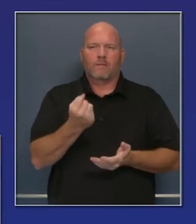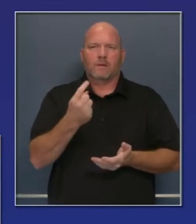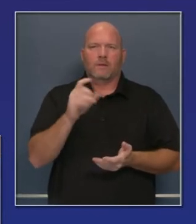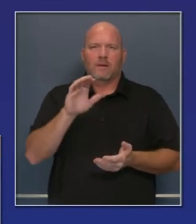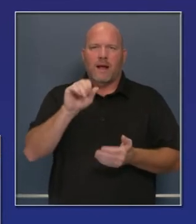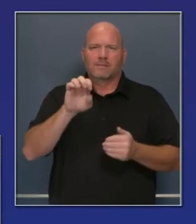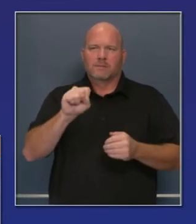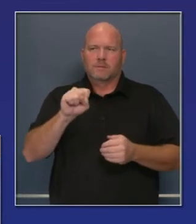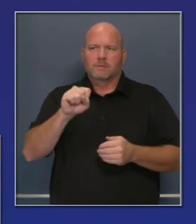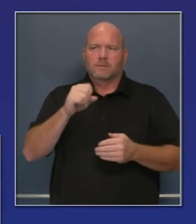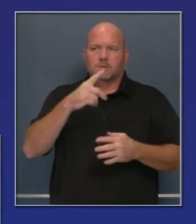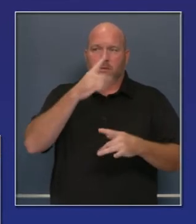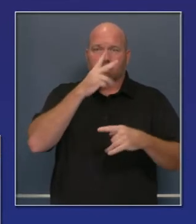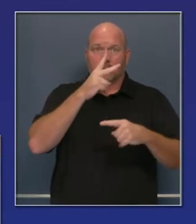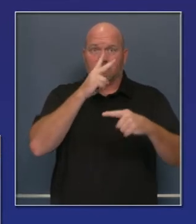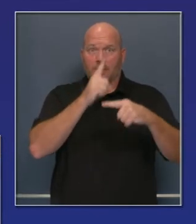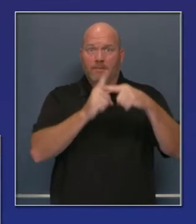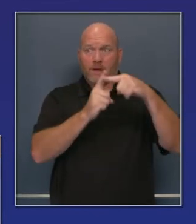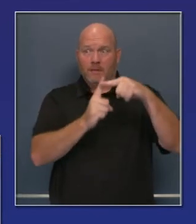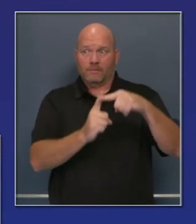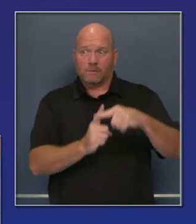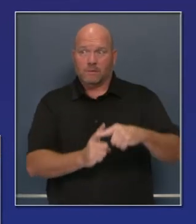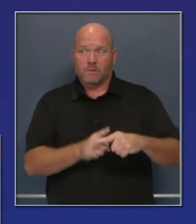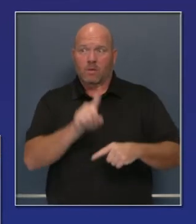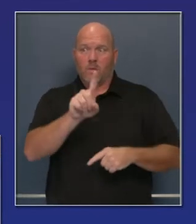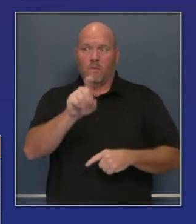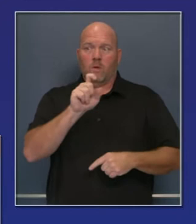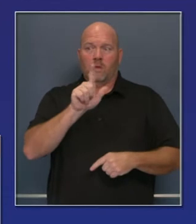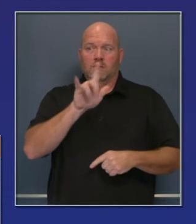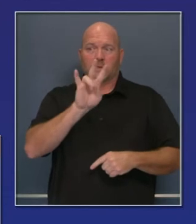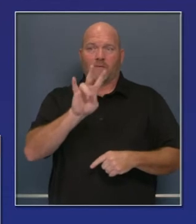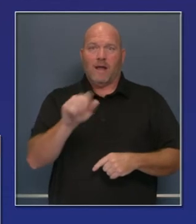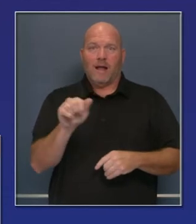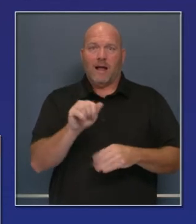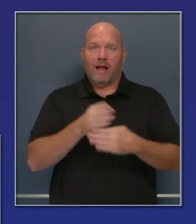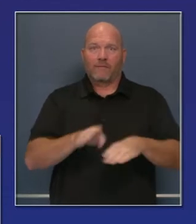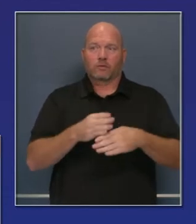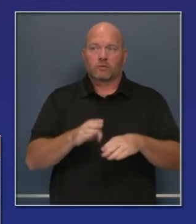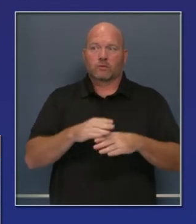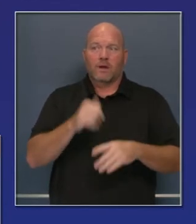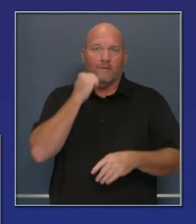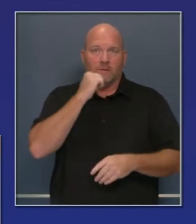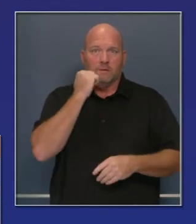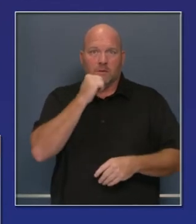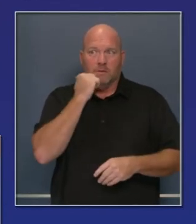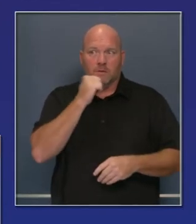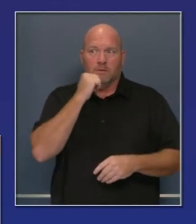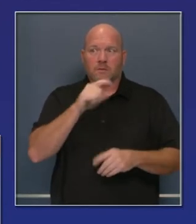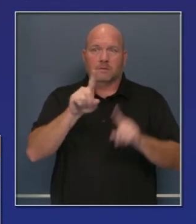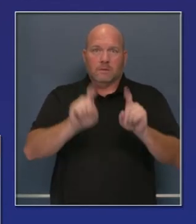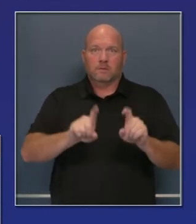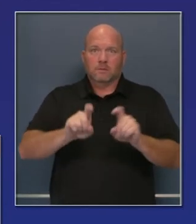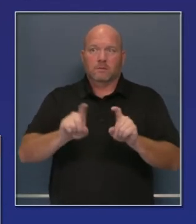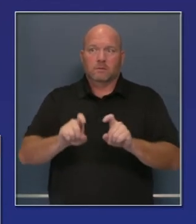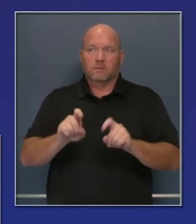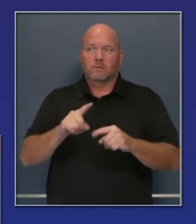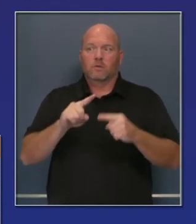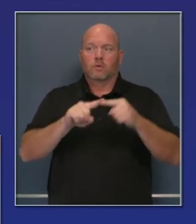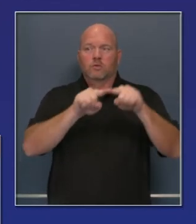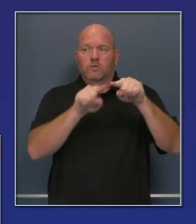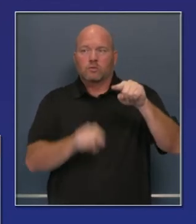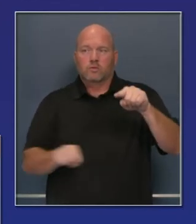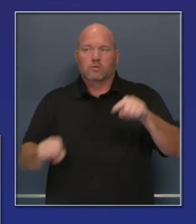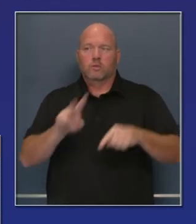7 días. Pueden ver el índice de positividad en base a 127 pruebas promedio en los últimos 7 días, ha bajado